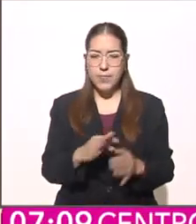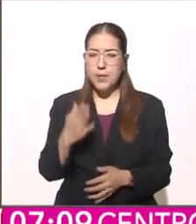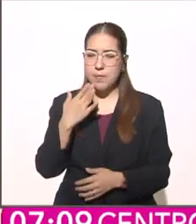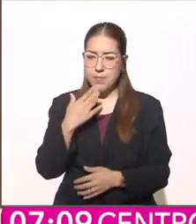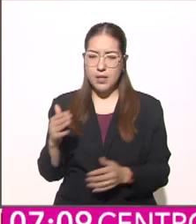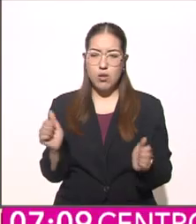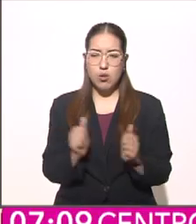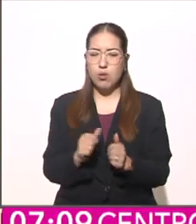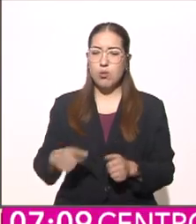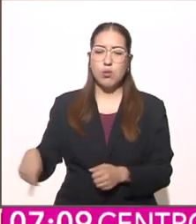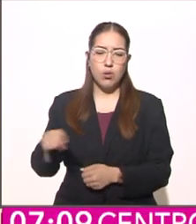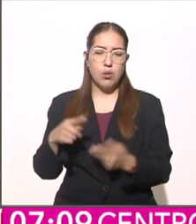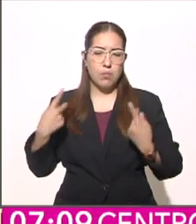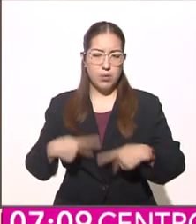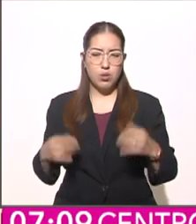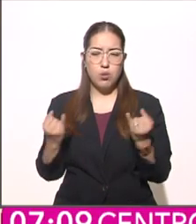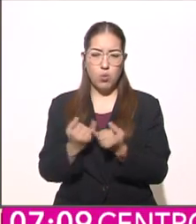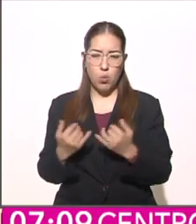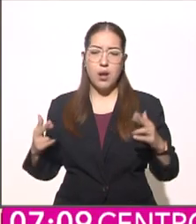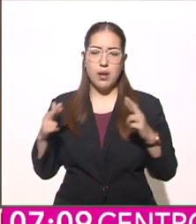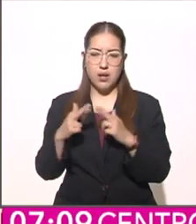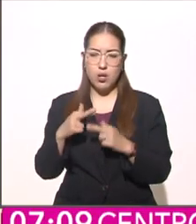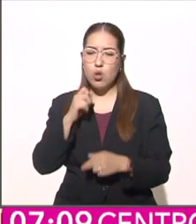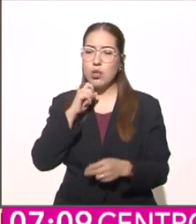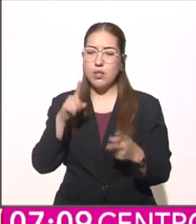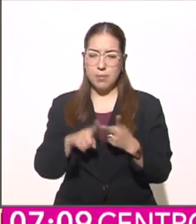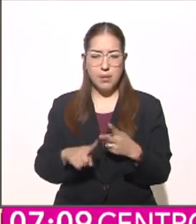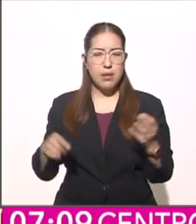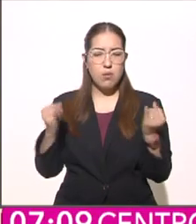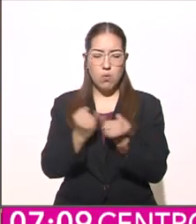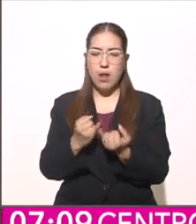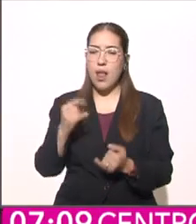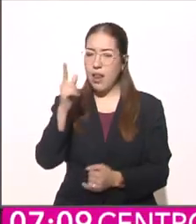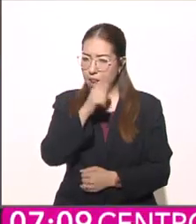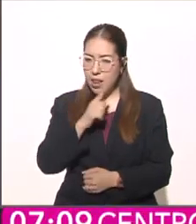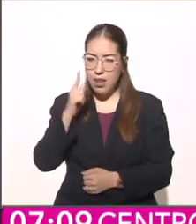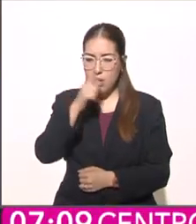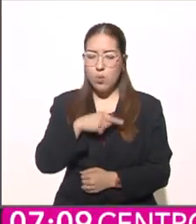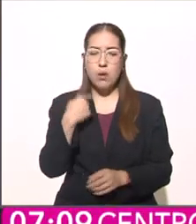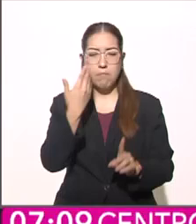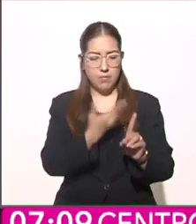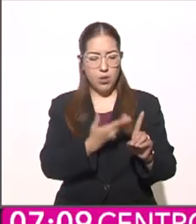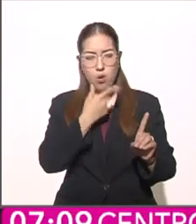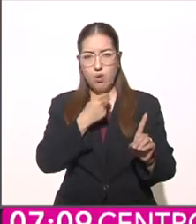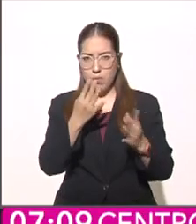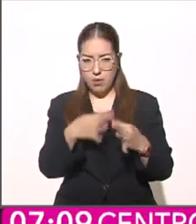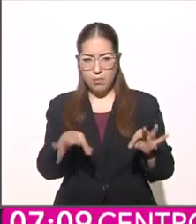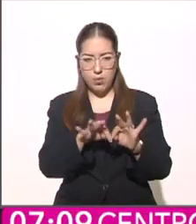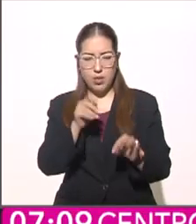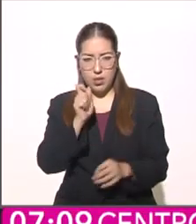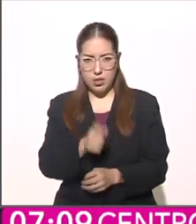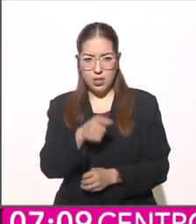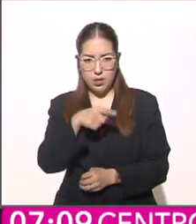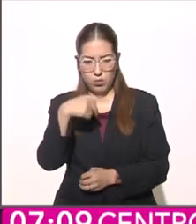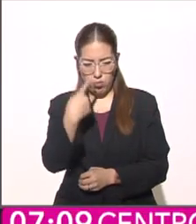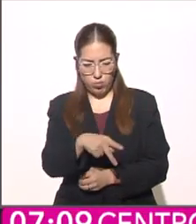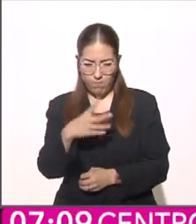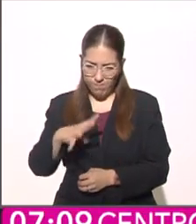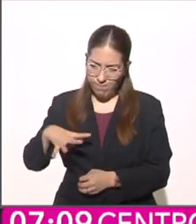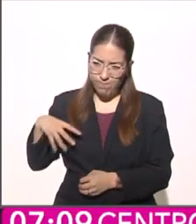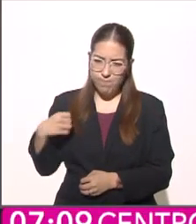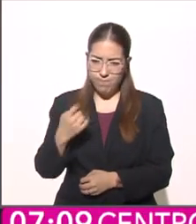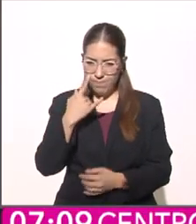con nuestros hermanos de religión y de lengua. Al visionario sublime que sintió que el deber lo llamaba